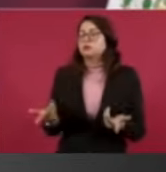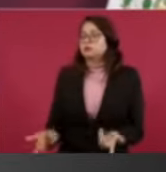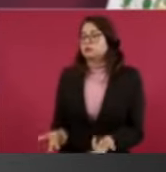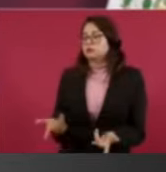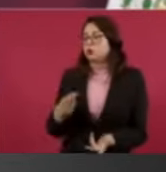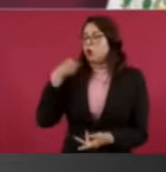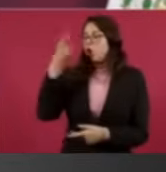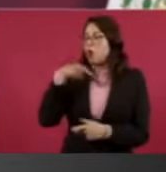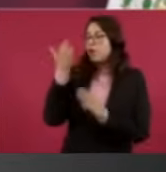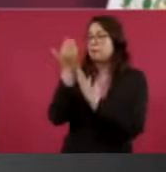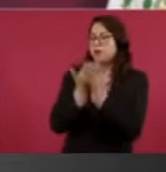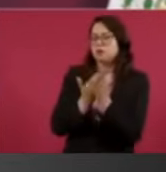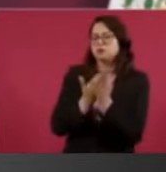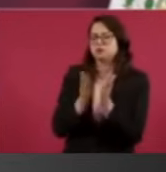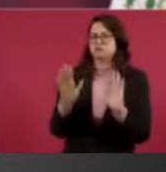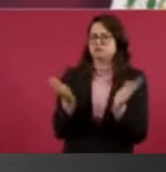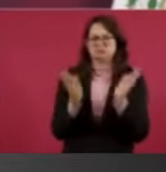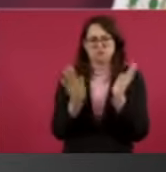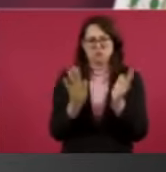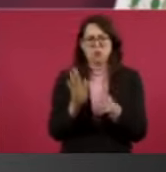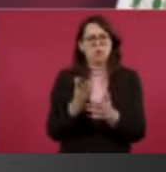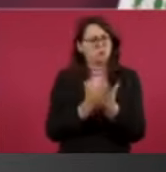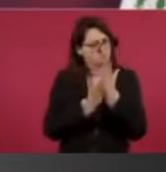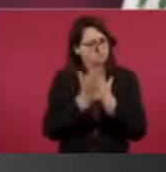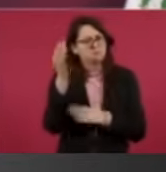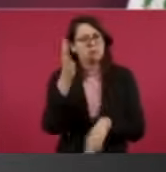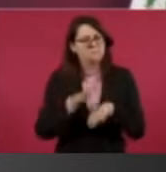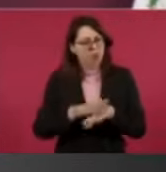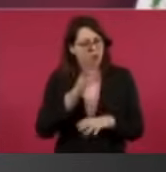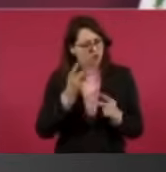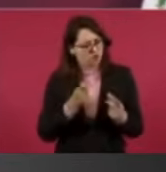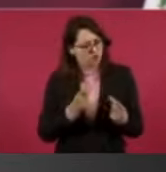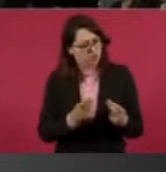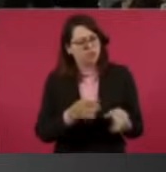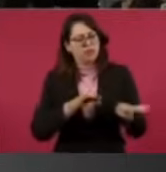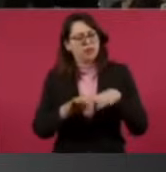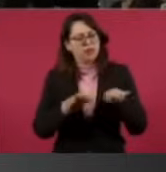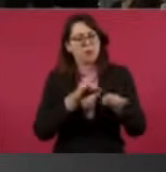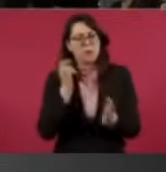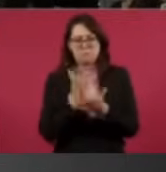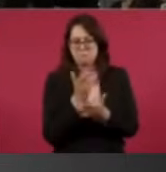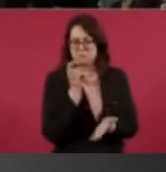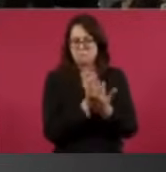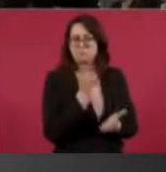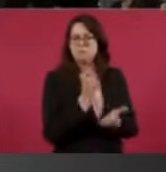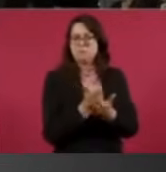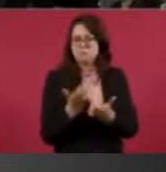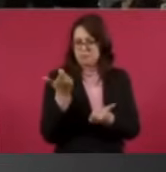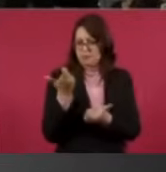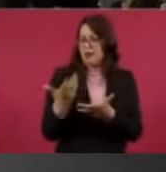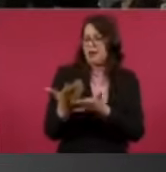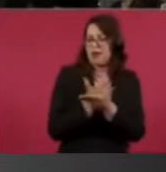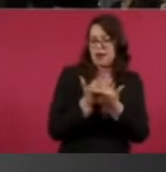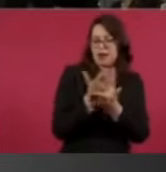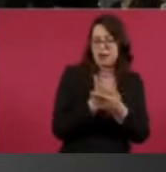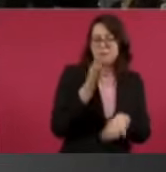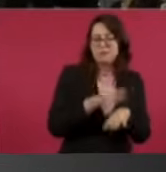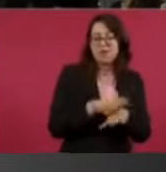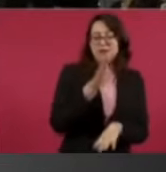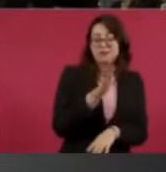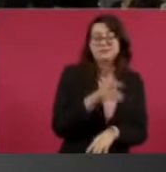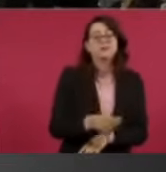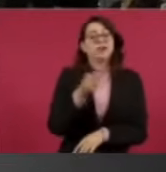de más trabajo. Ese es un punto de vista. Y ayer Carlos Bremer